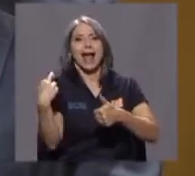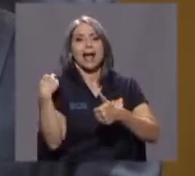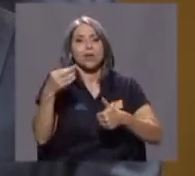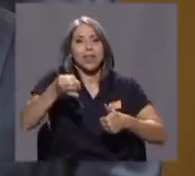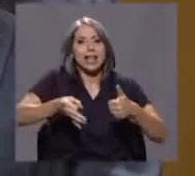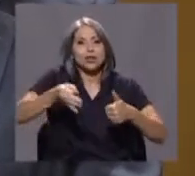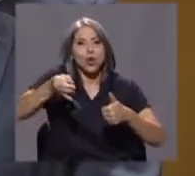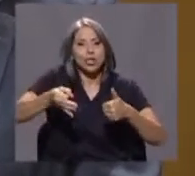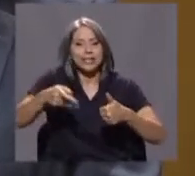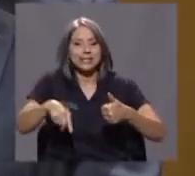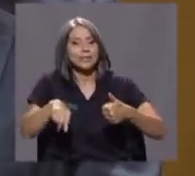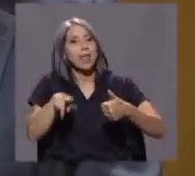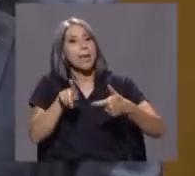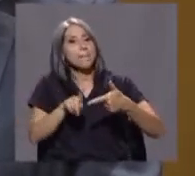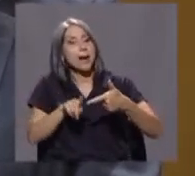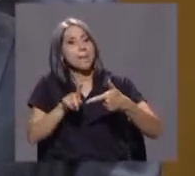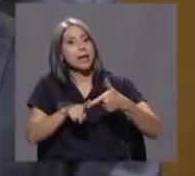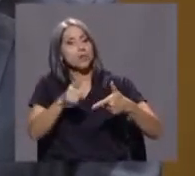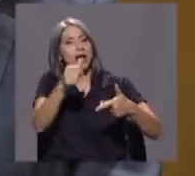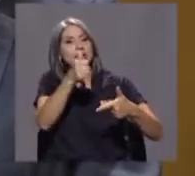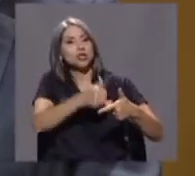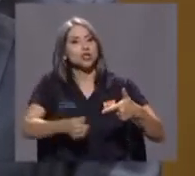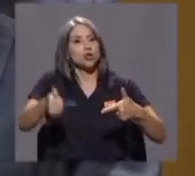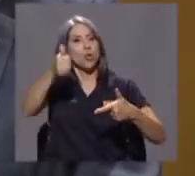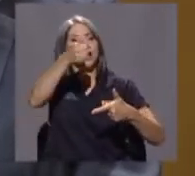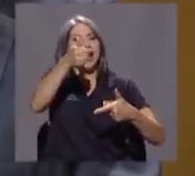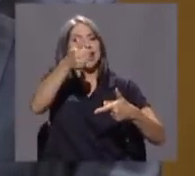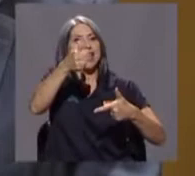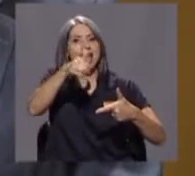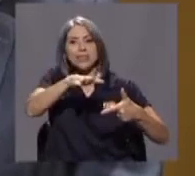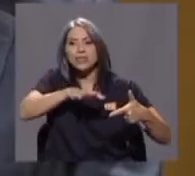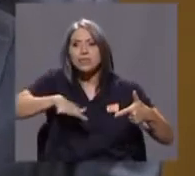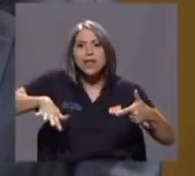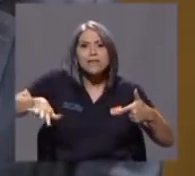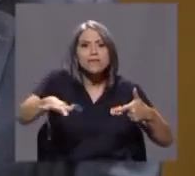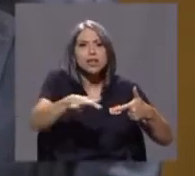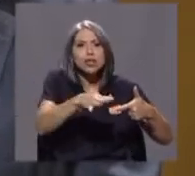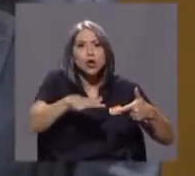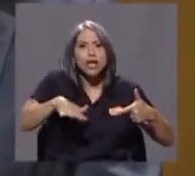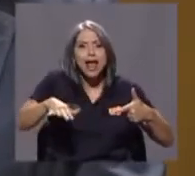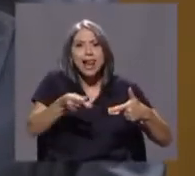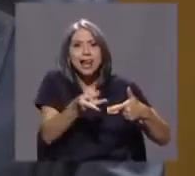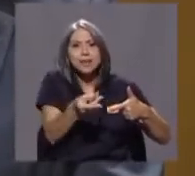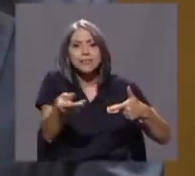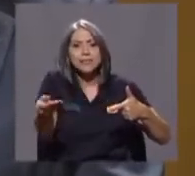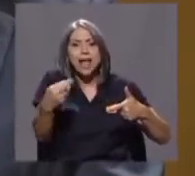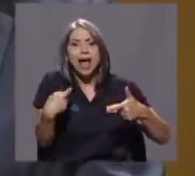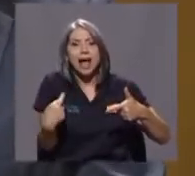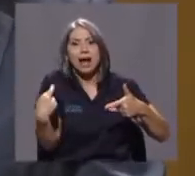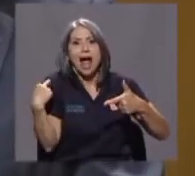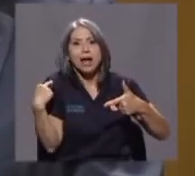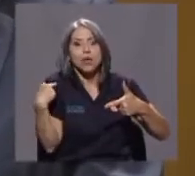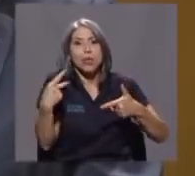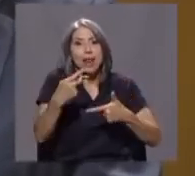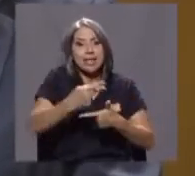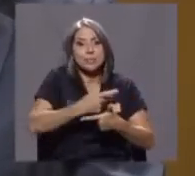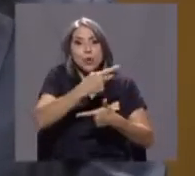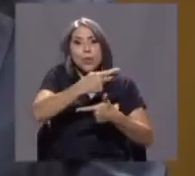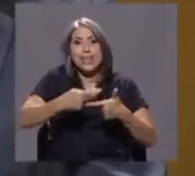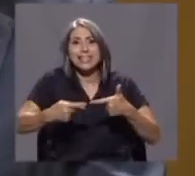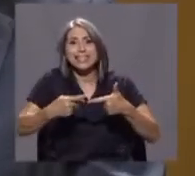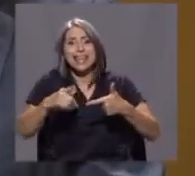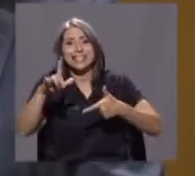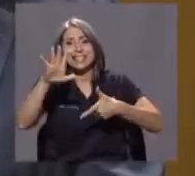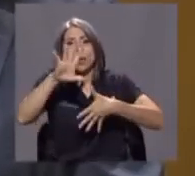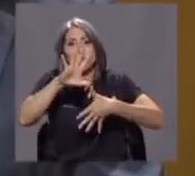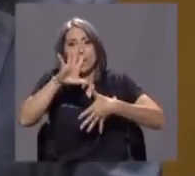Cortes, va a haber una soberanía territorial que es a cargo de las provincias de ultramar, es decir,